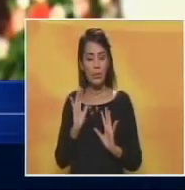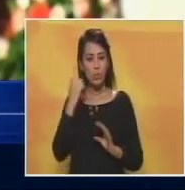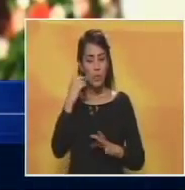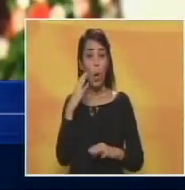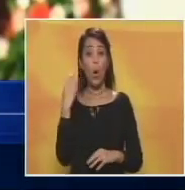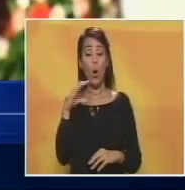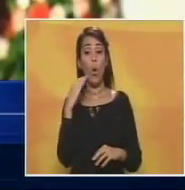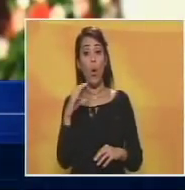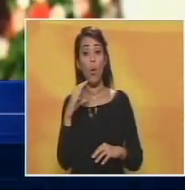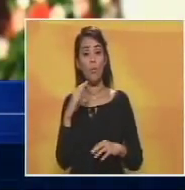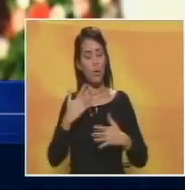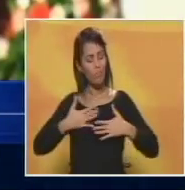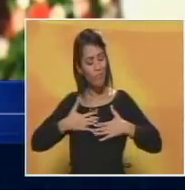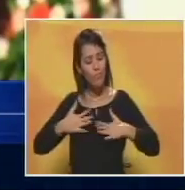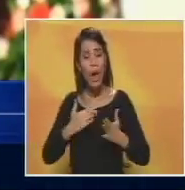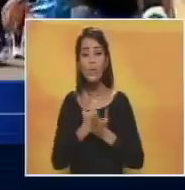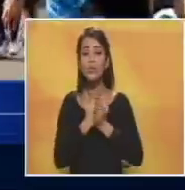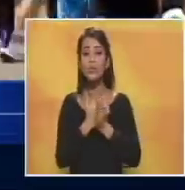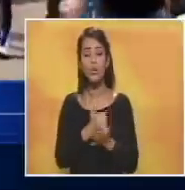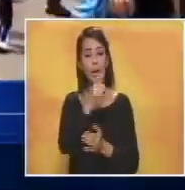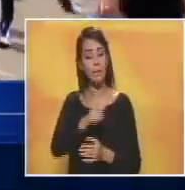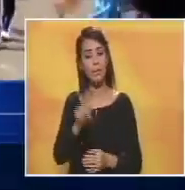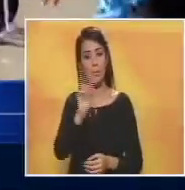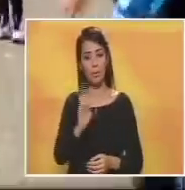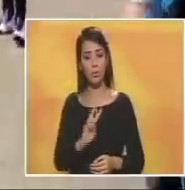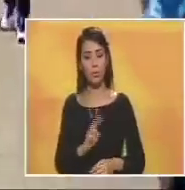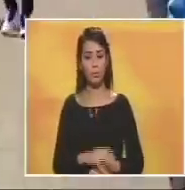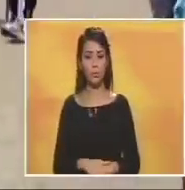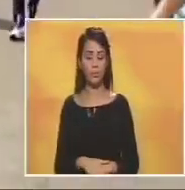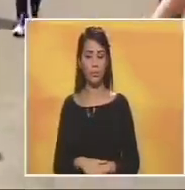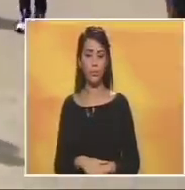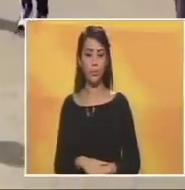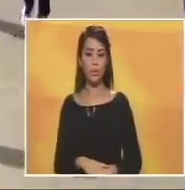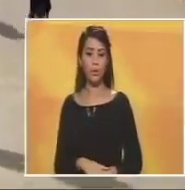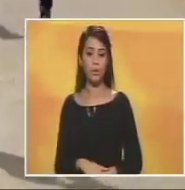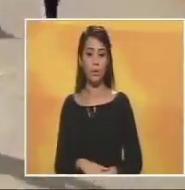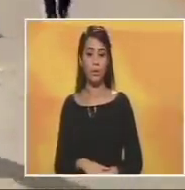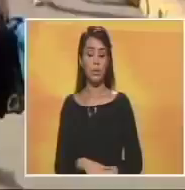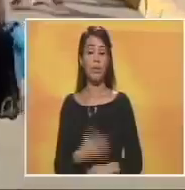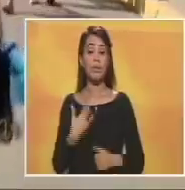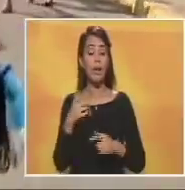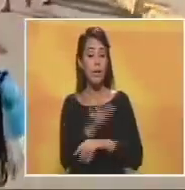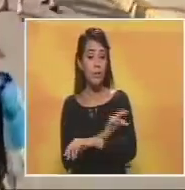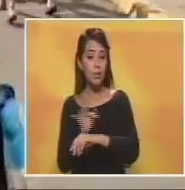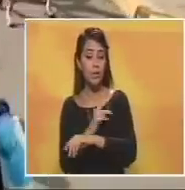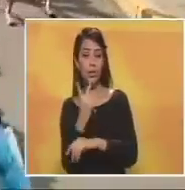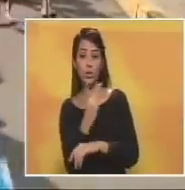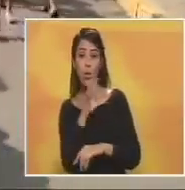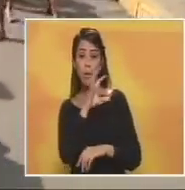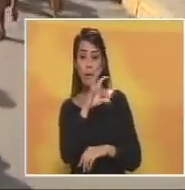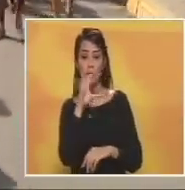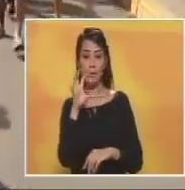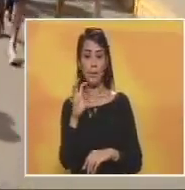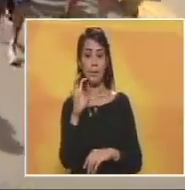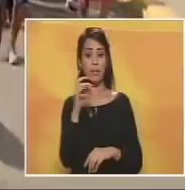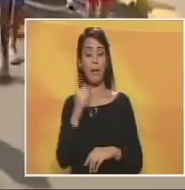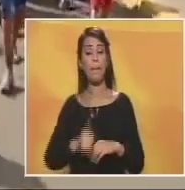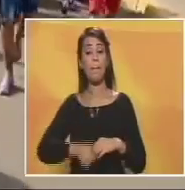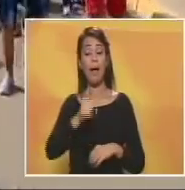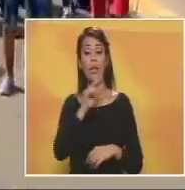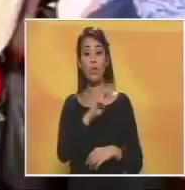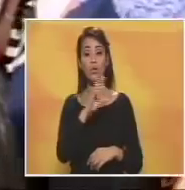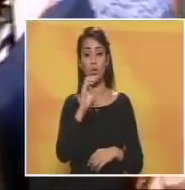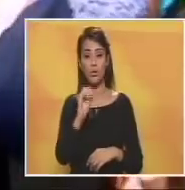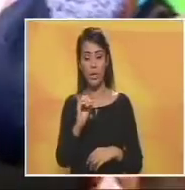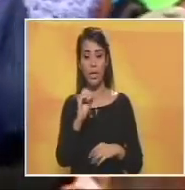Colombia tiene que ser generosa con los venezolanos. Se conoció que a lo largo de la frontera entre ambos países se han detectado más de